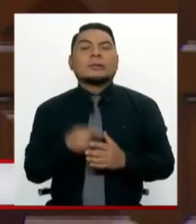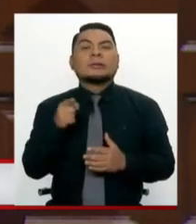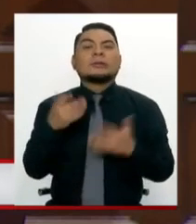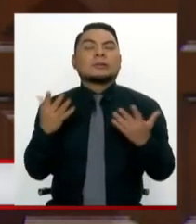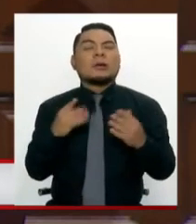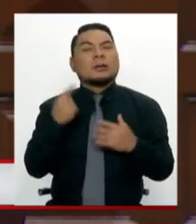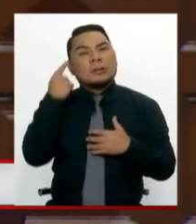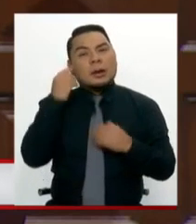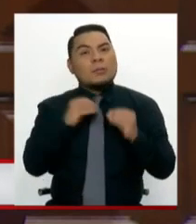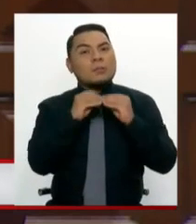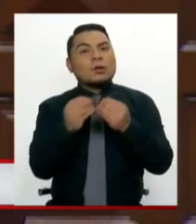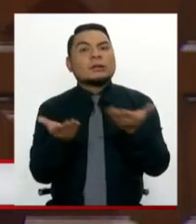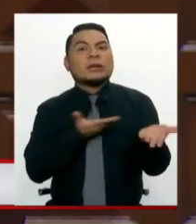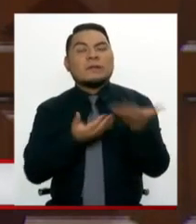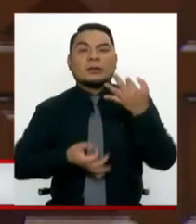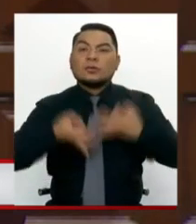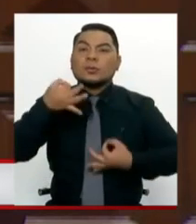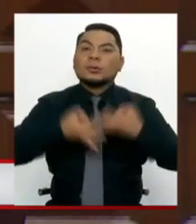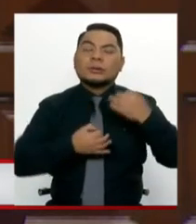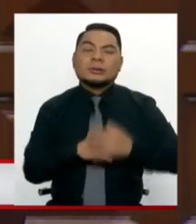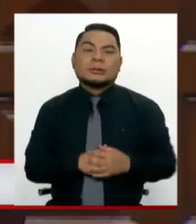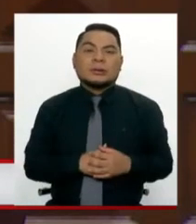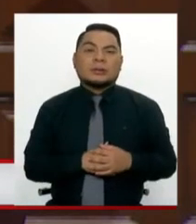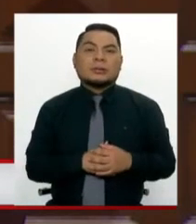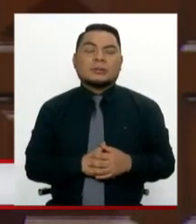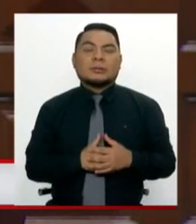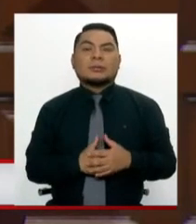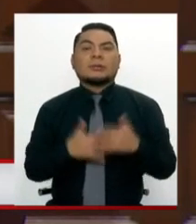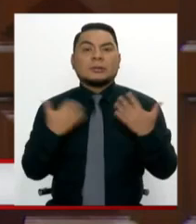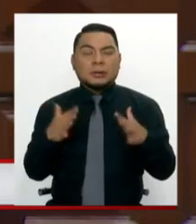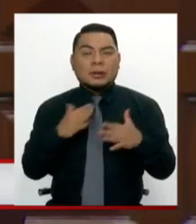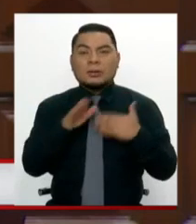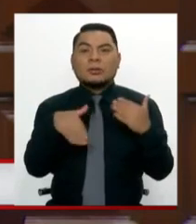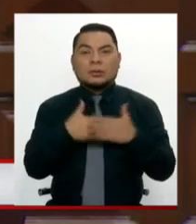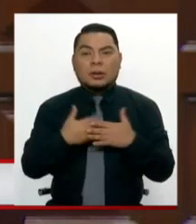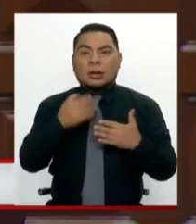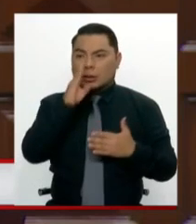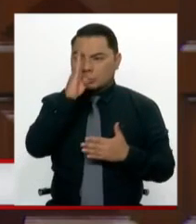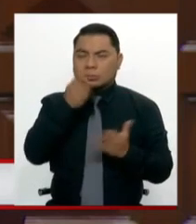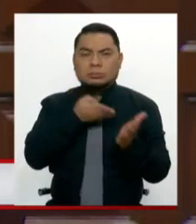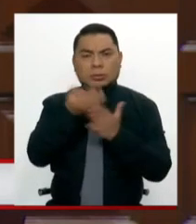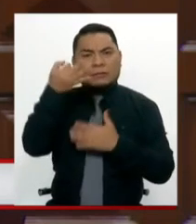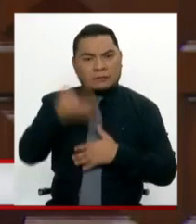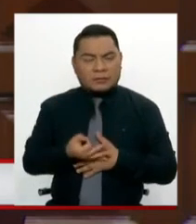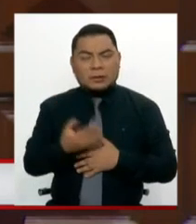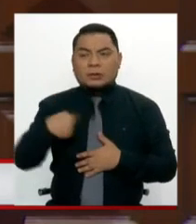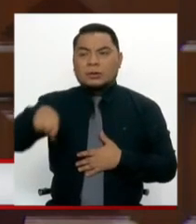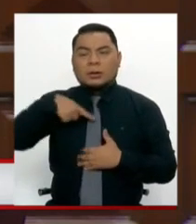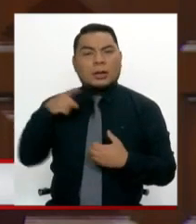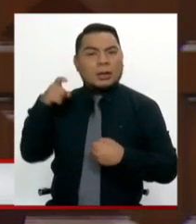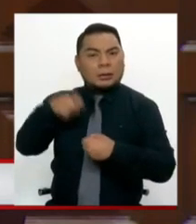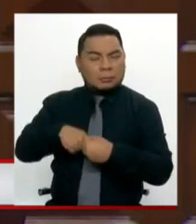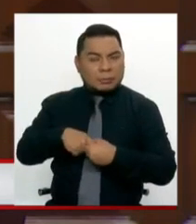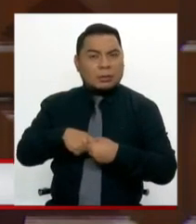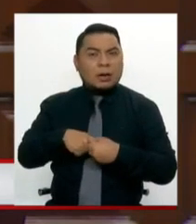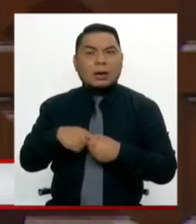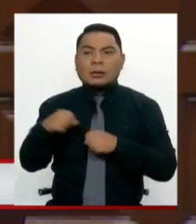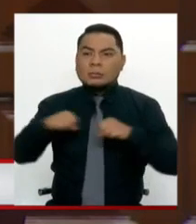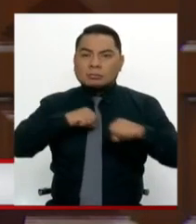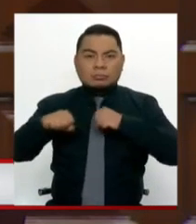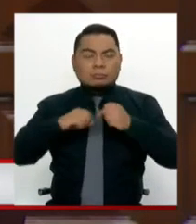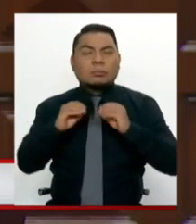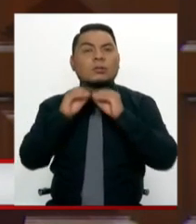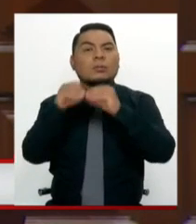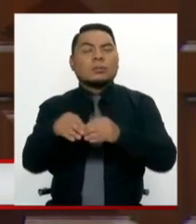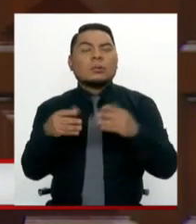e implementar un servicio de justicia célere y eficiente, venimos participando activamente en